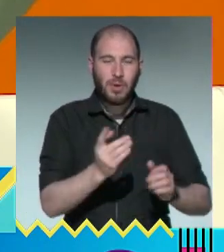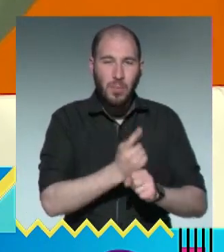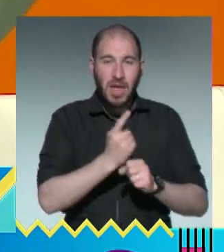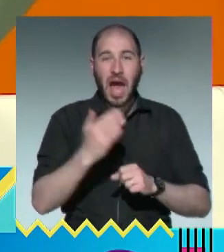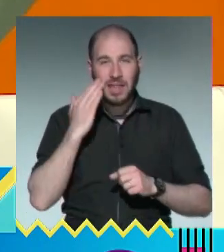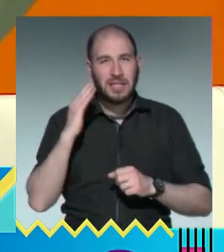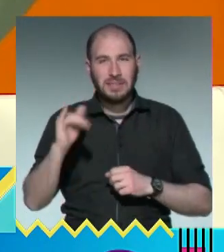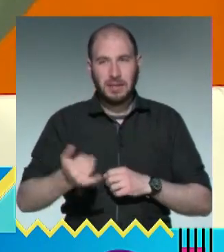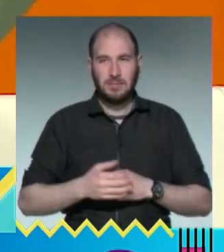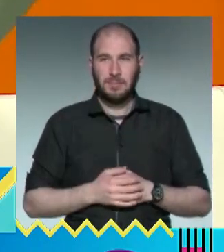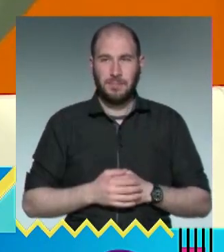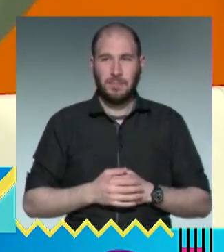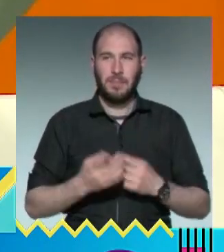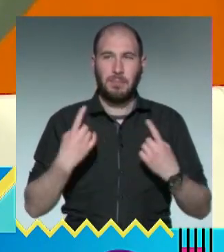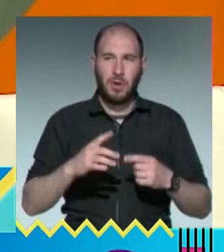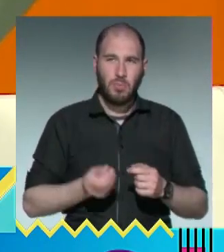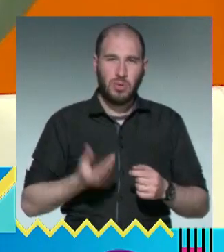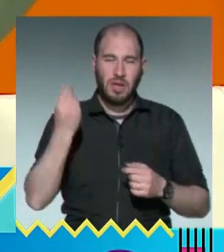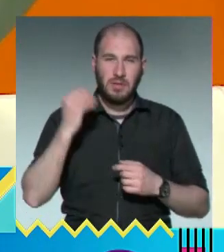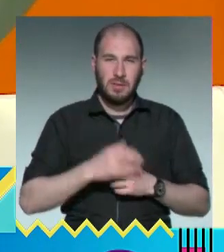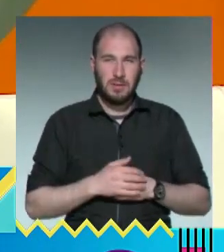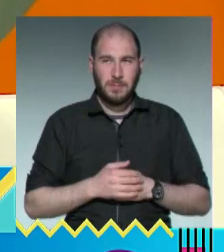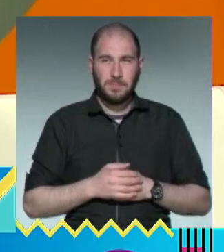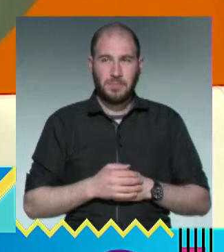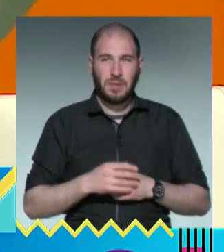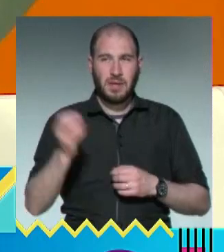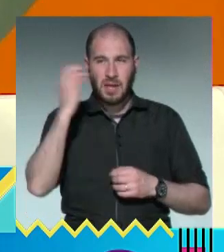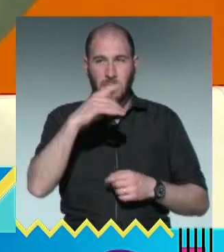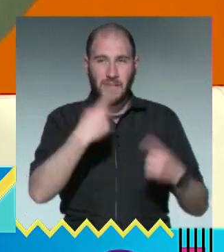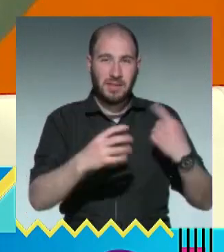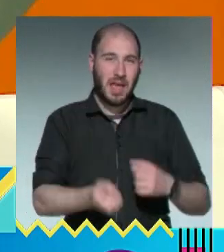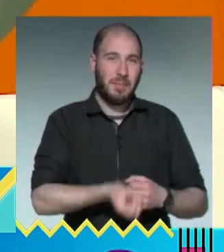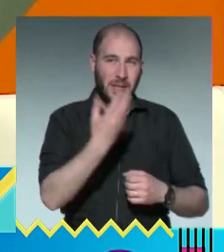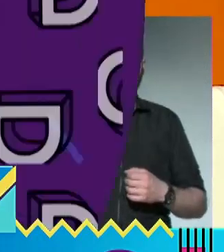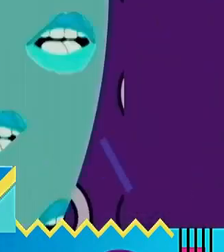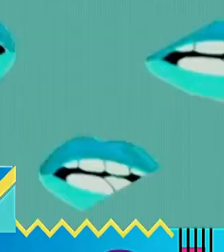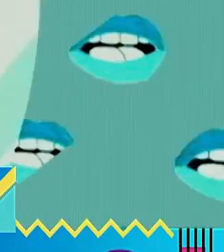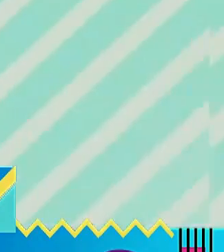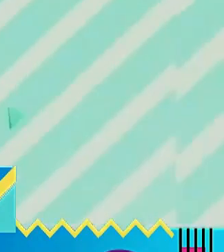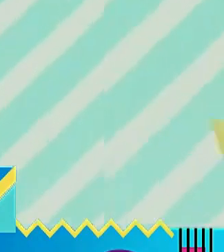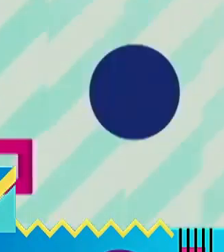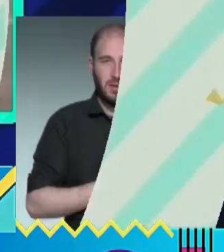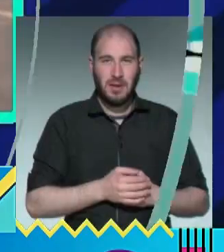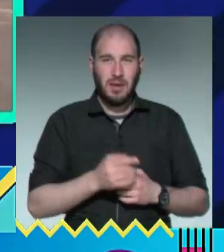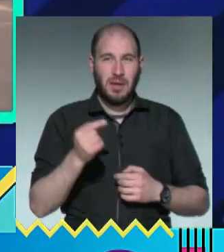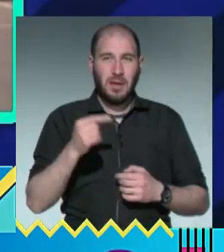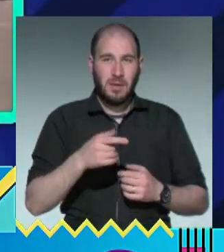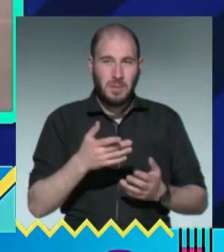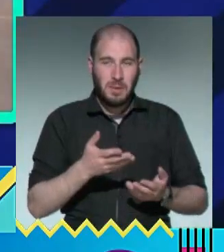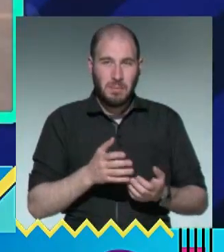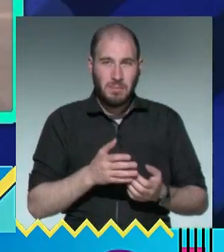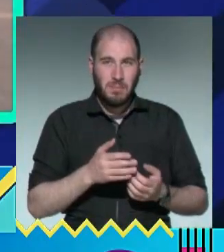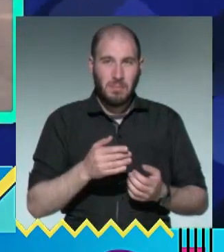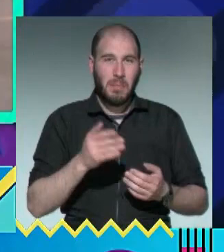tarde a lo mejor sí, pero muchas veces sale en distintos campos en la mañana, entonces es como que tenés que